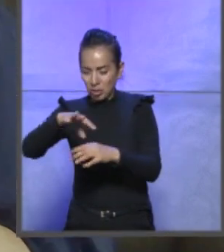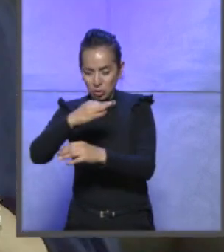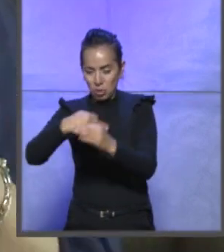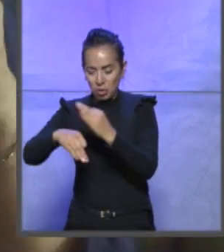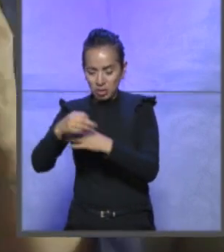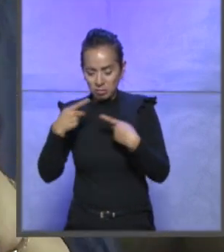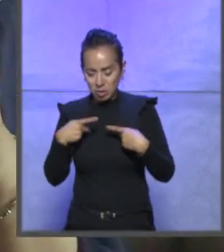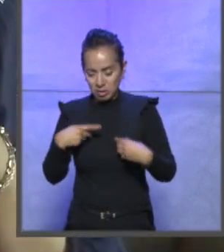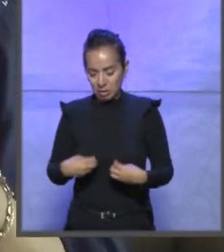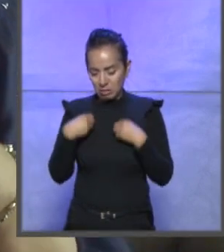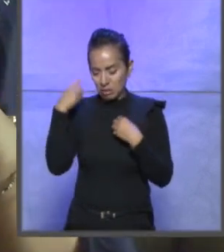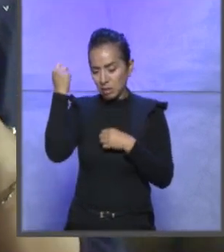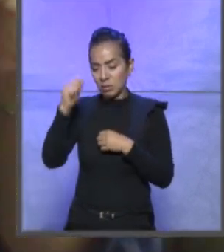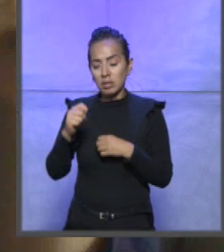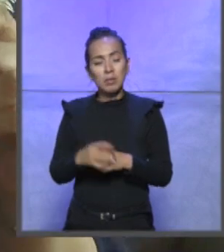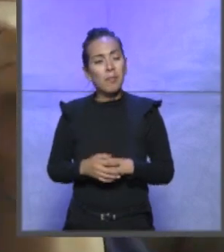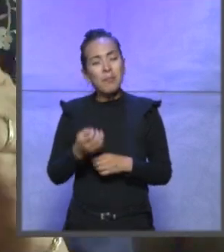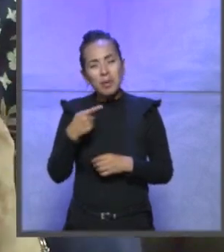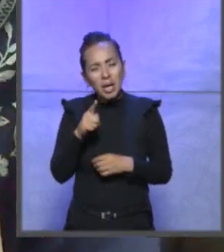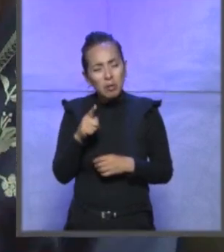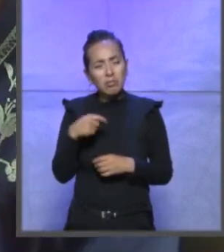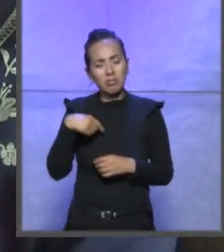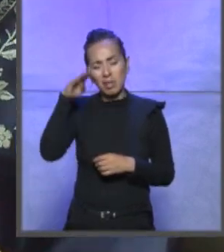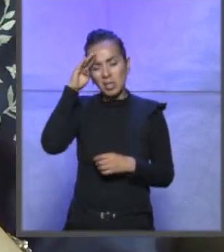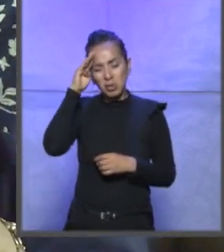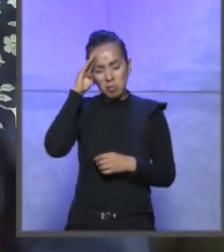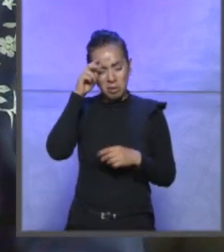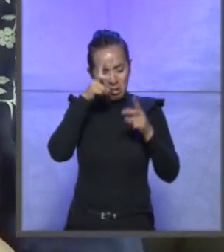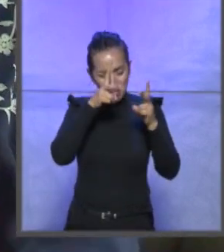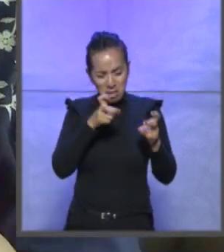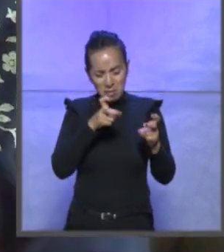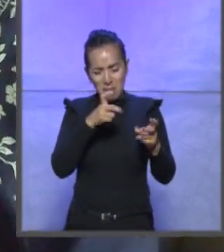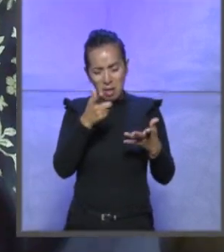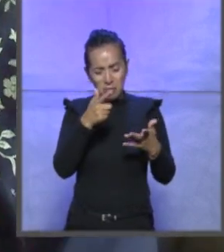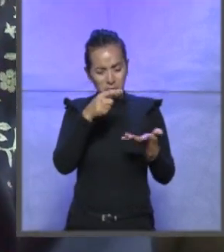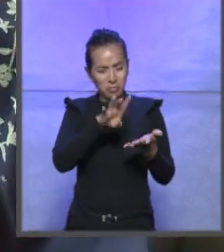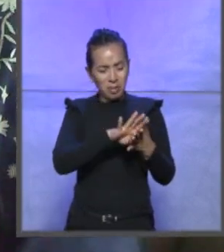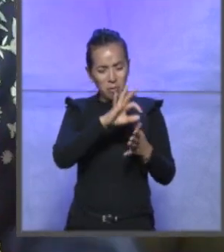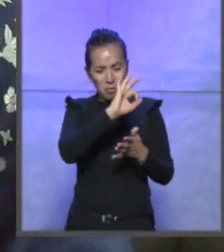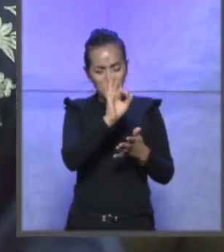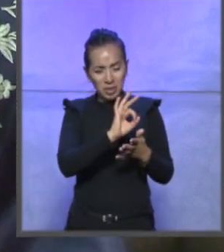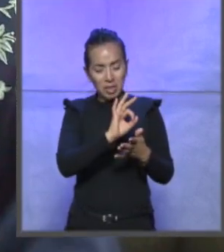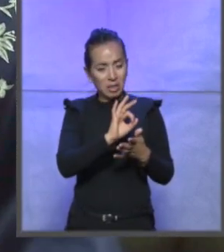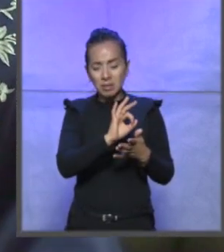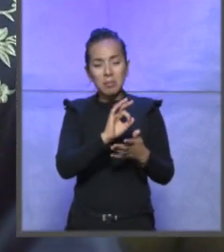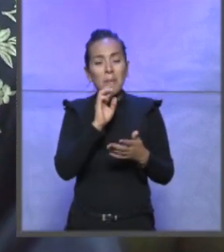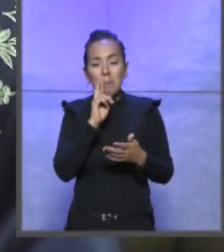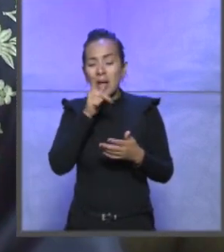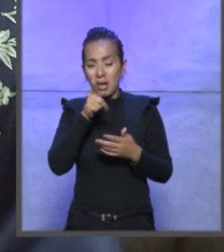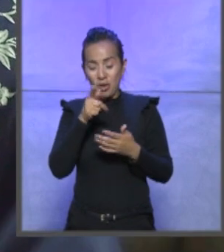poblacional. Pero yo creo que aquí, más que hablar de una cuota, hay que hablar de la agenda, de lo que ustedes ya